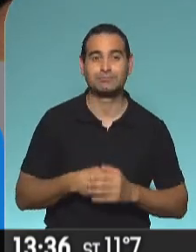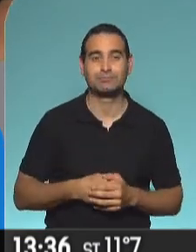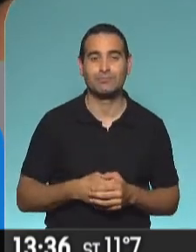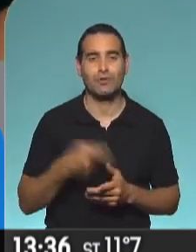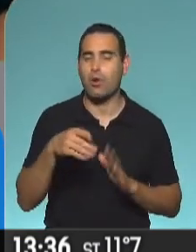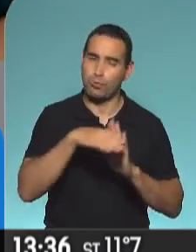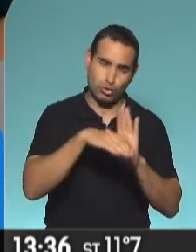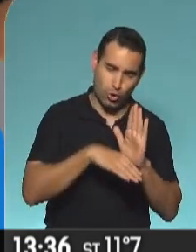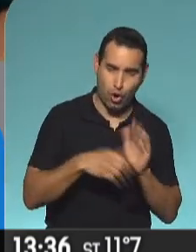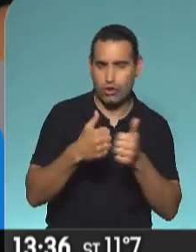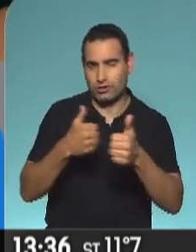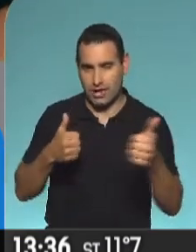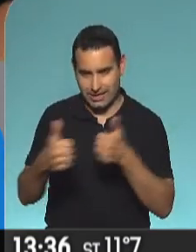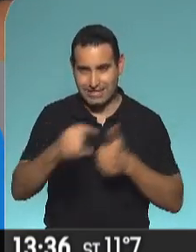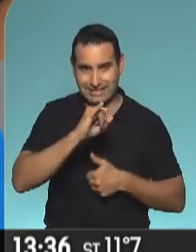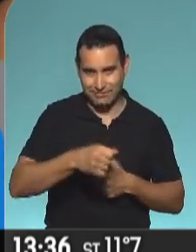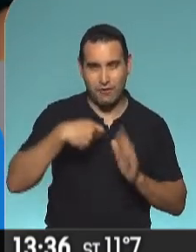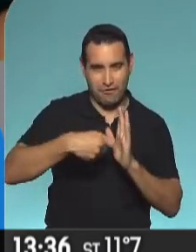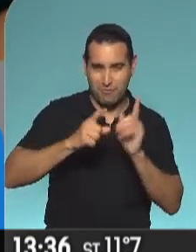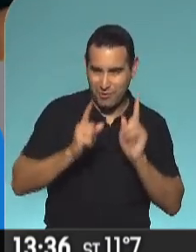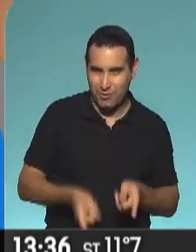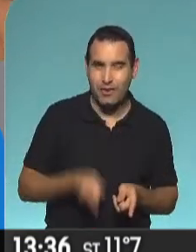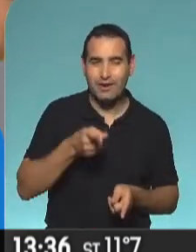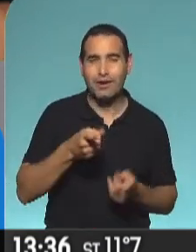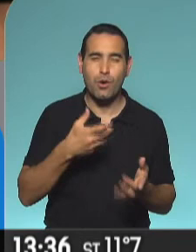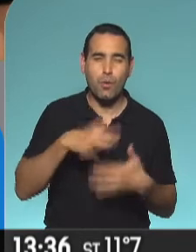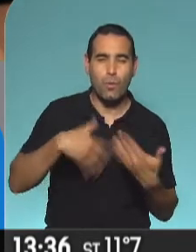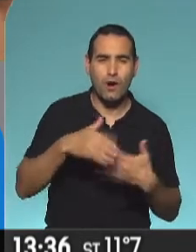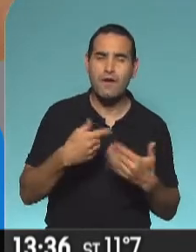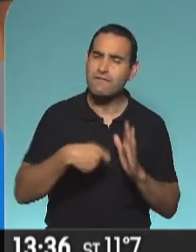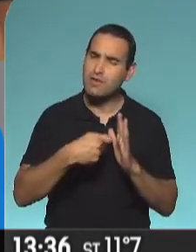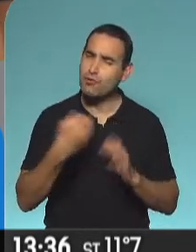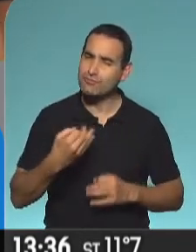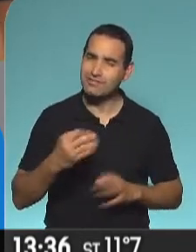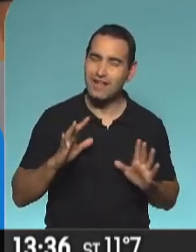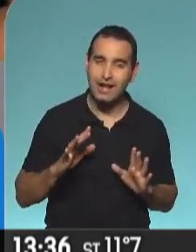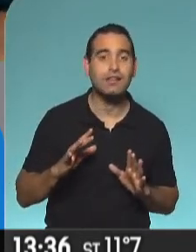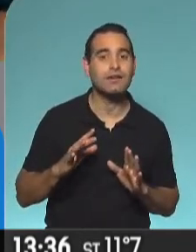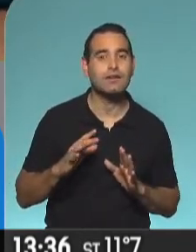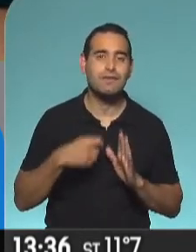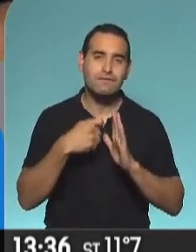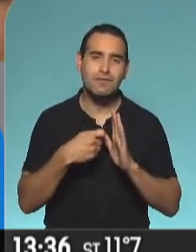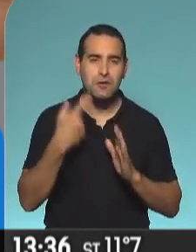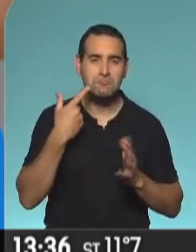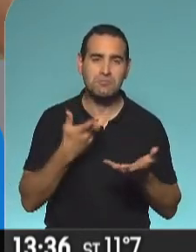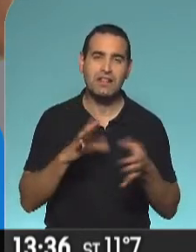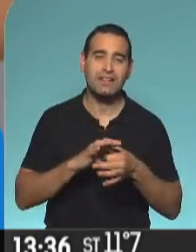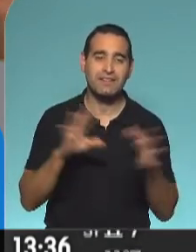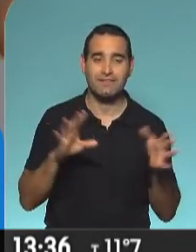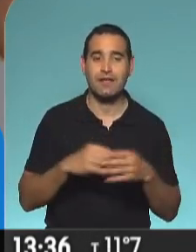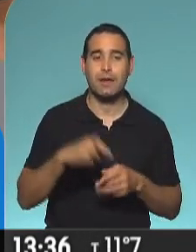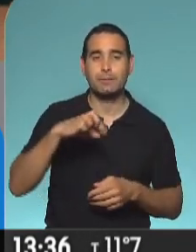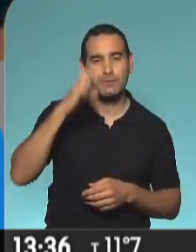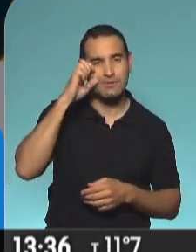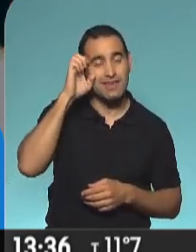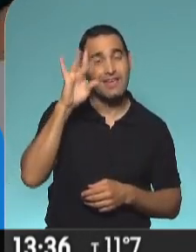todo el protocolo a distancia y él haciendo un juego. El video es muy particular porque tiene Piedra Libre, que es una canción